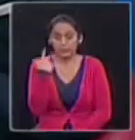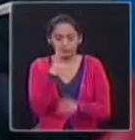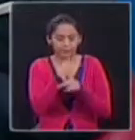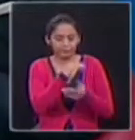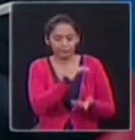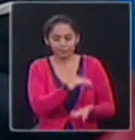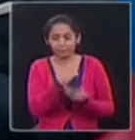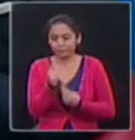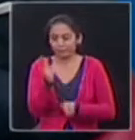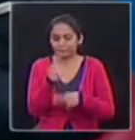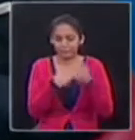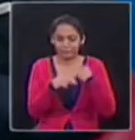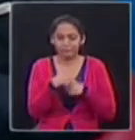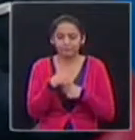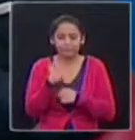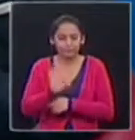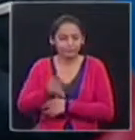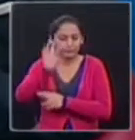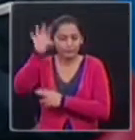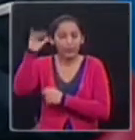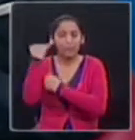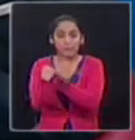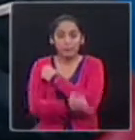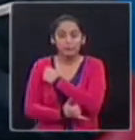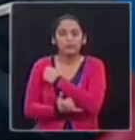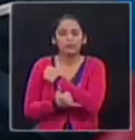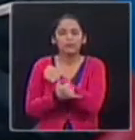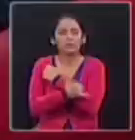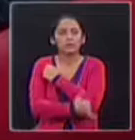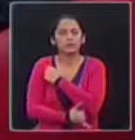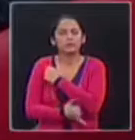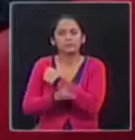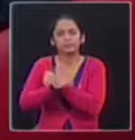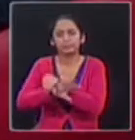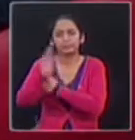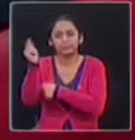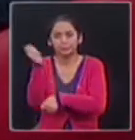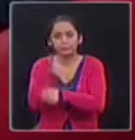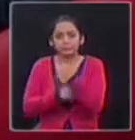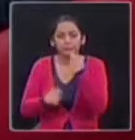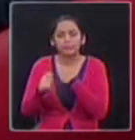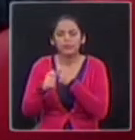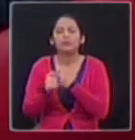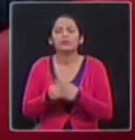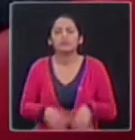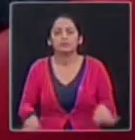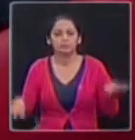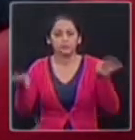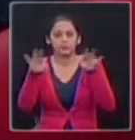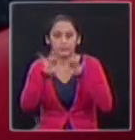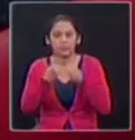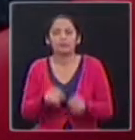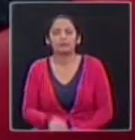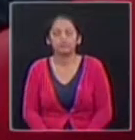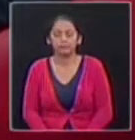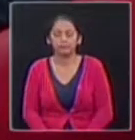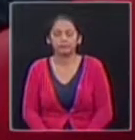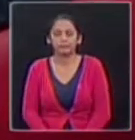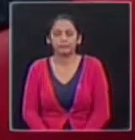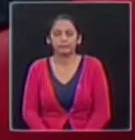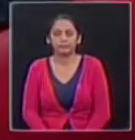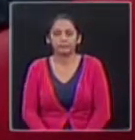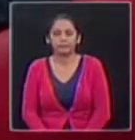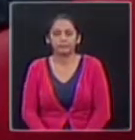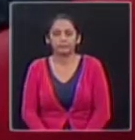tanto generar bienestar en la población. Por eso que nosotros mantenemos el lema de que hay que exportar para desarrollarnos.